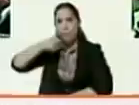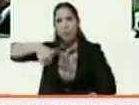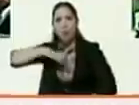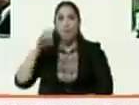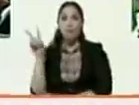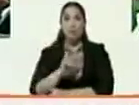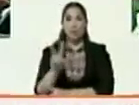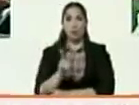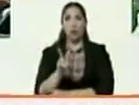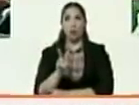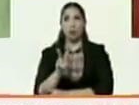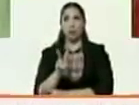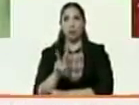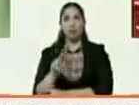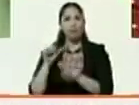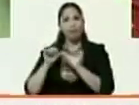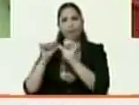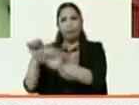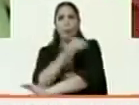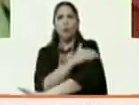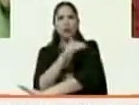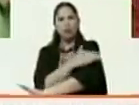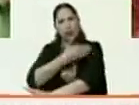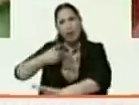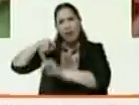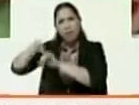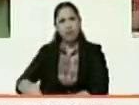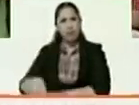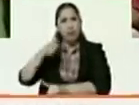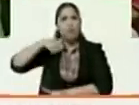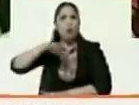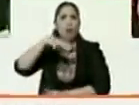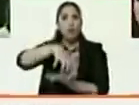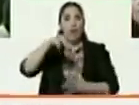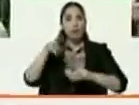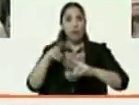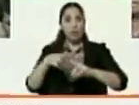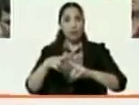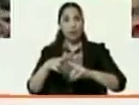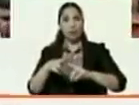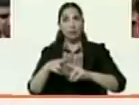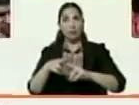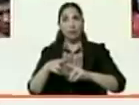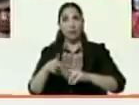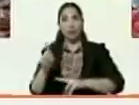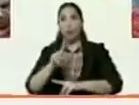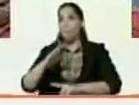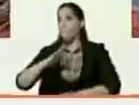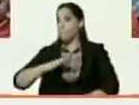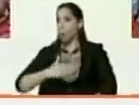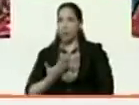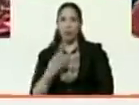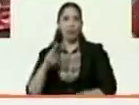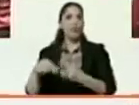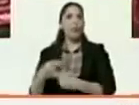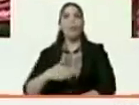Venezuela. Sigue la derecha intentando someter al pueblo del Táchira. Y no han podido ni